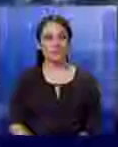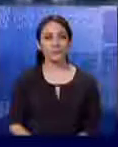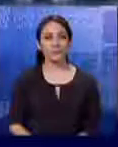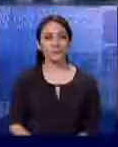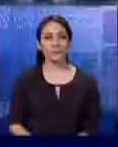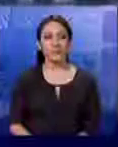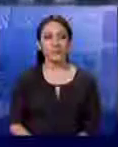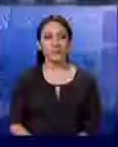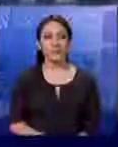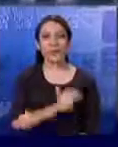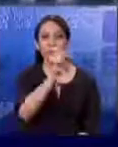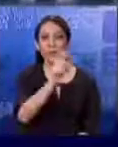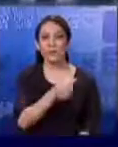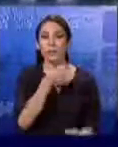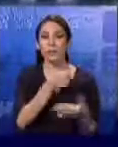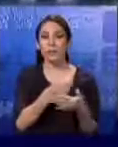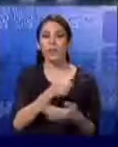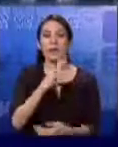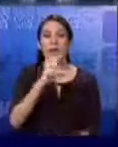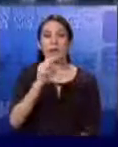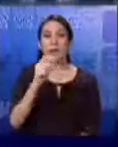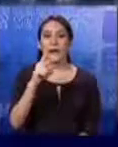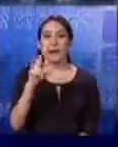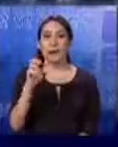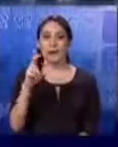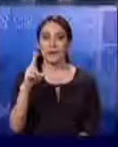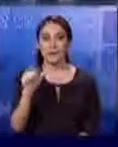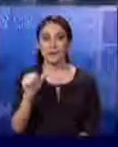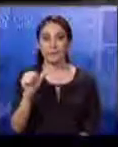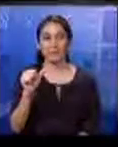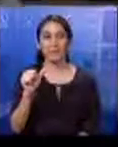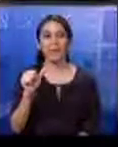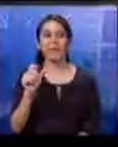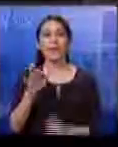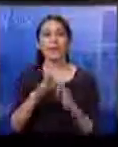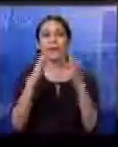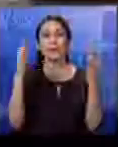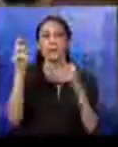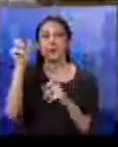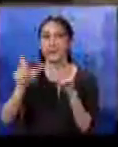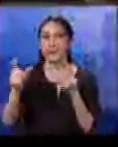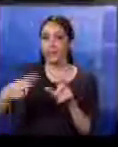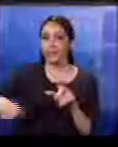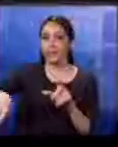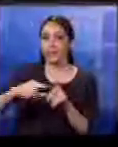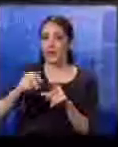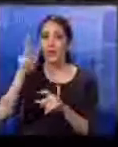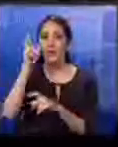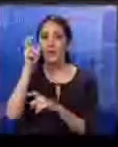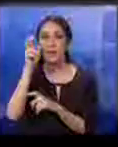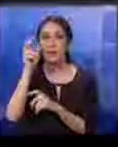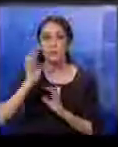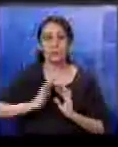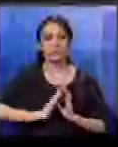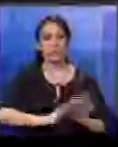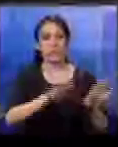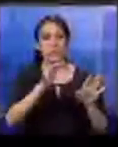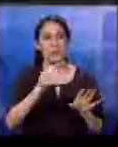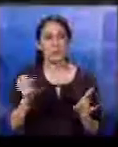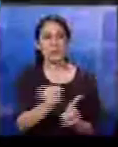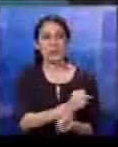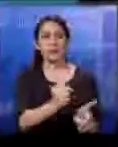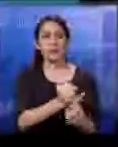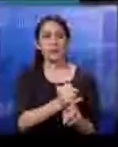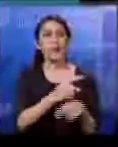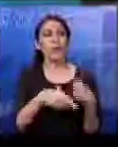el periodista patricio carrera de diario del telégrafo denunció que militantes del movimiento creole empujaron y agredieron durante